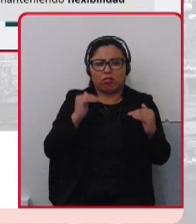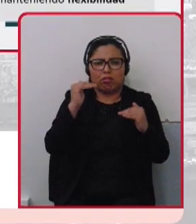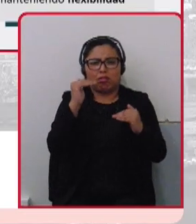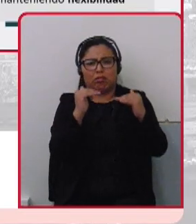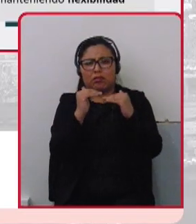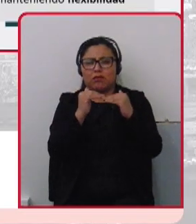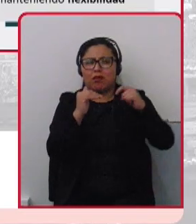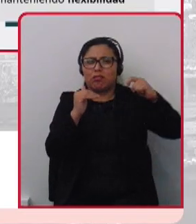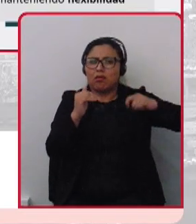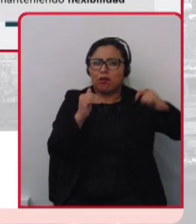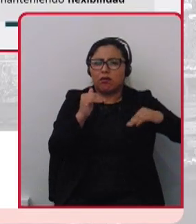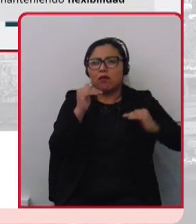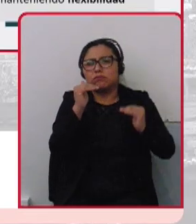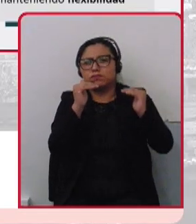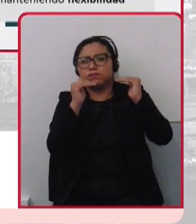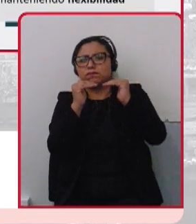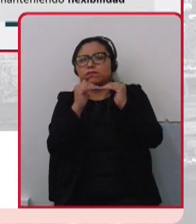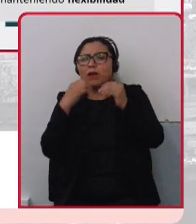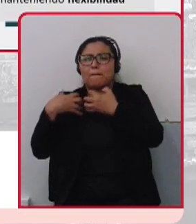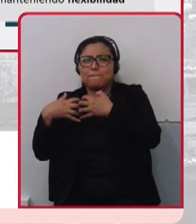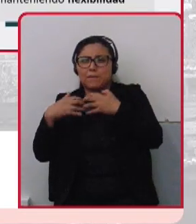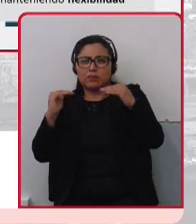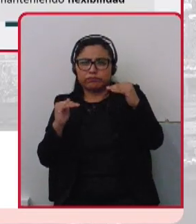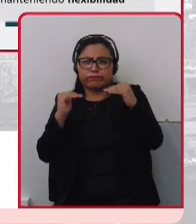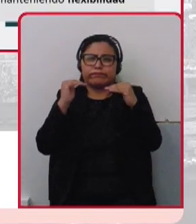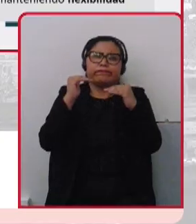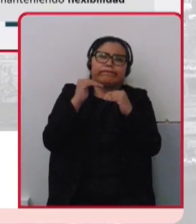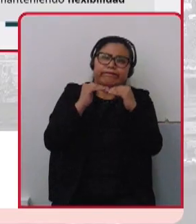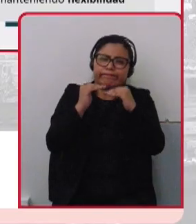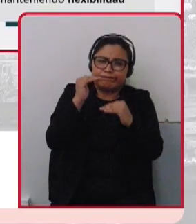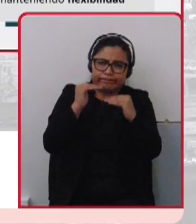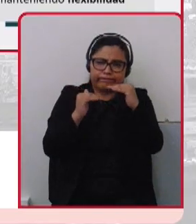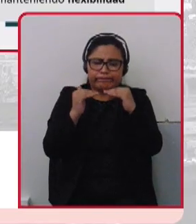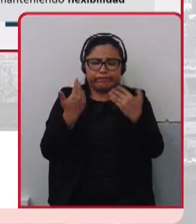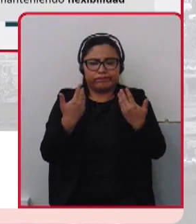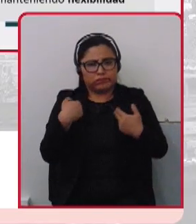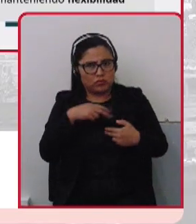los requerimientos de las operaciones, especialmente particulares como la nuestra.